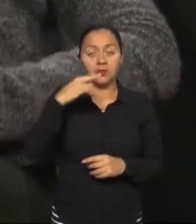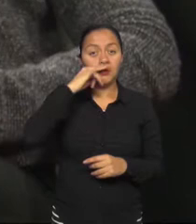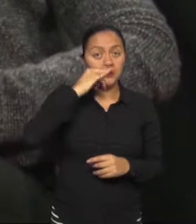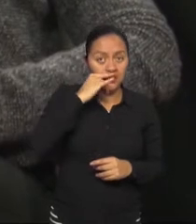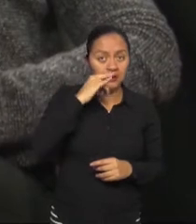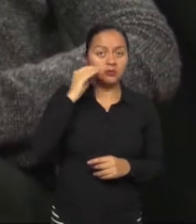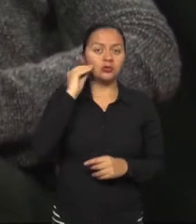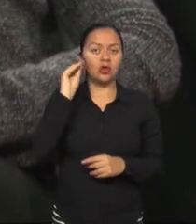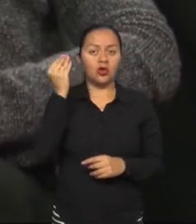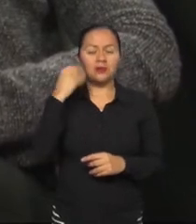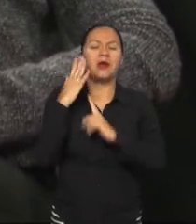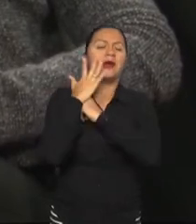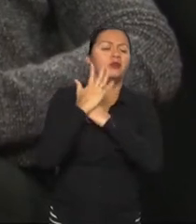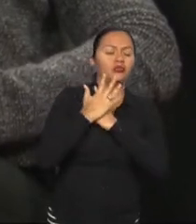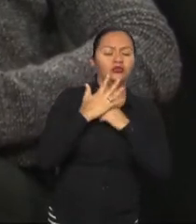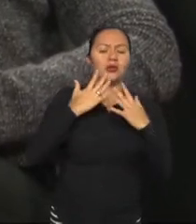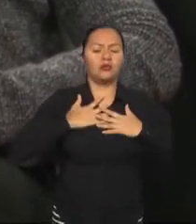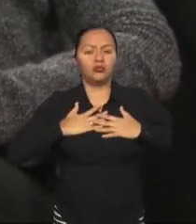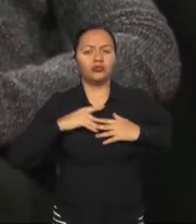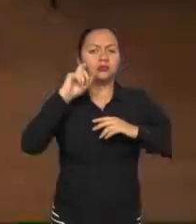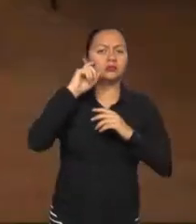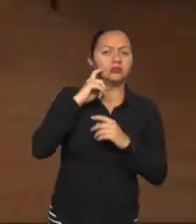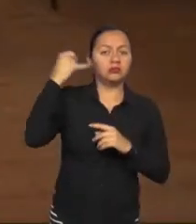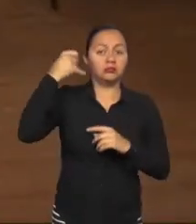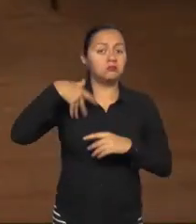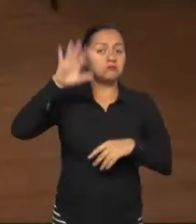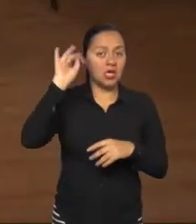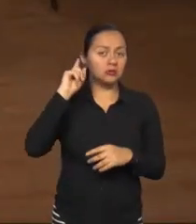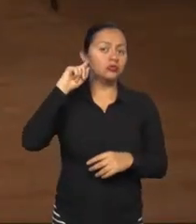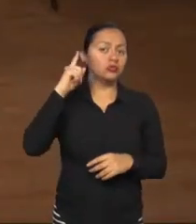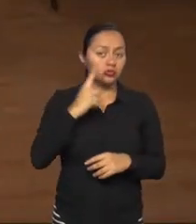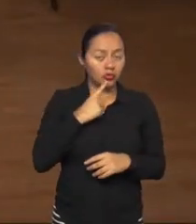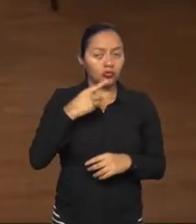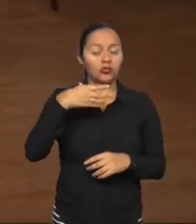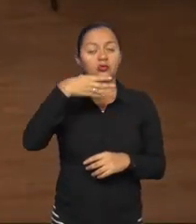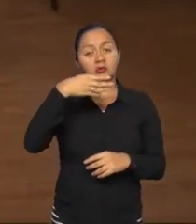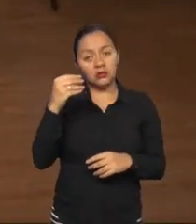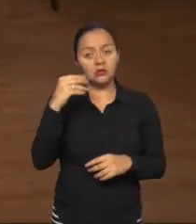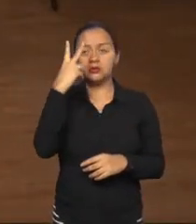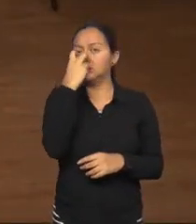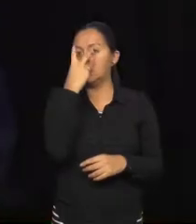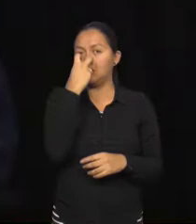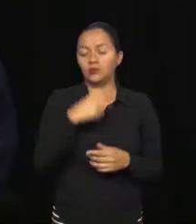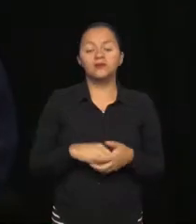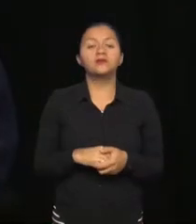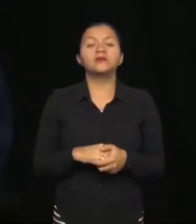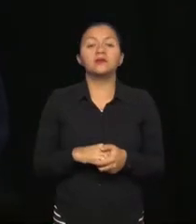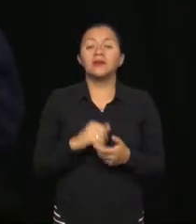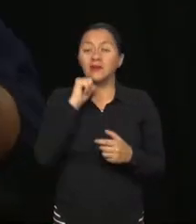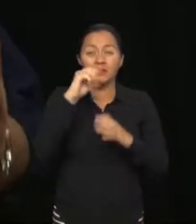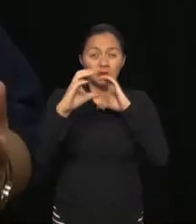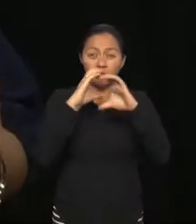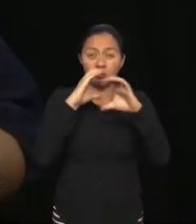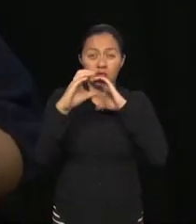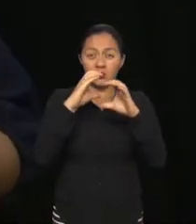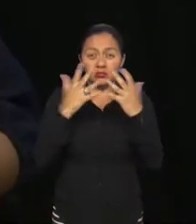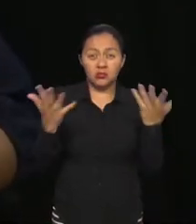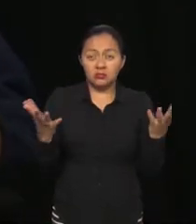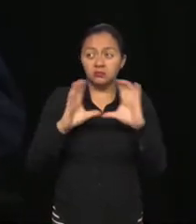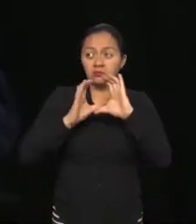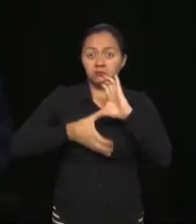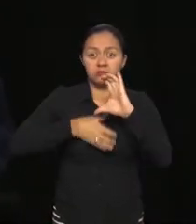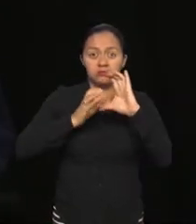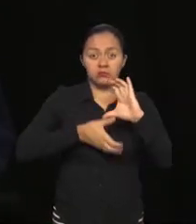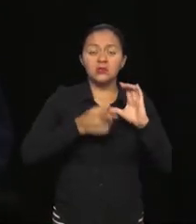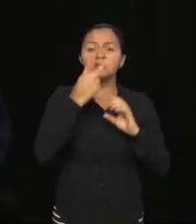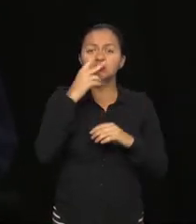que han vivido situaciones de violencia sexual. Uh-huh. Eso implica también un desconocimiento, una falta tal vez de comunicación con el entorno familiar. De hecho, ¿ustedes